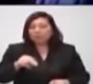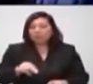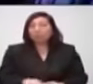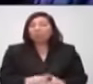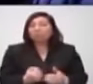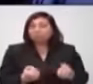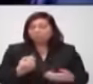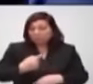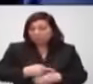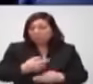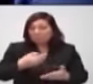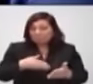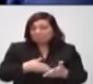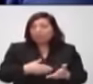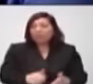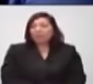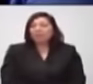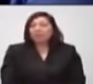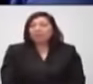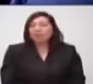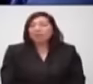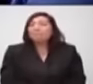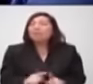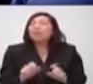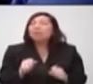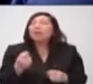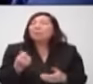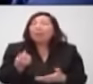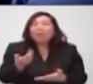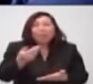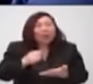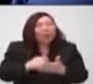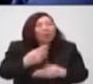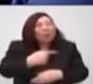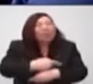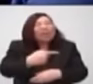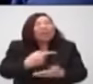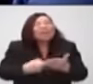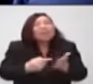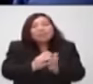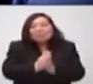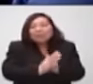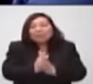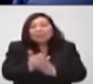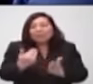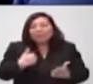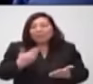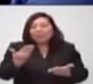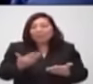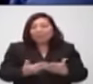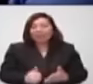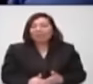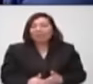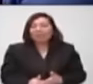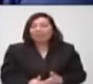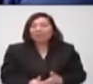un peaje en el puente Chillón. Pero si va a haber un peaje del puente Chillón, ¿qué beneficio van a recibir los señores de Ancón,